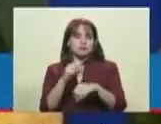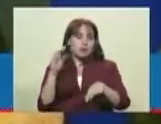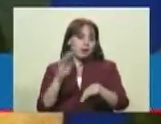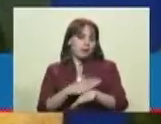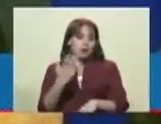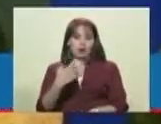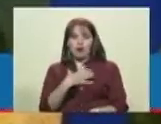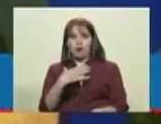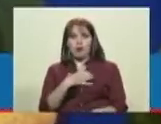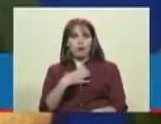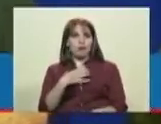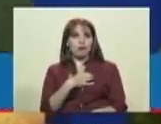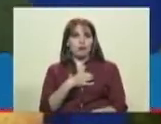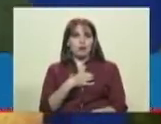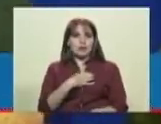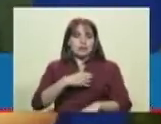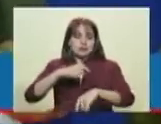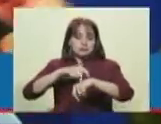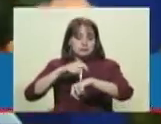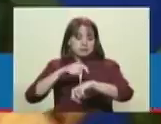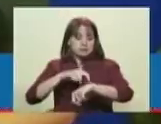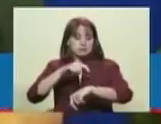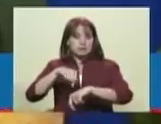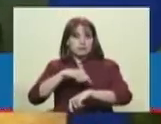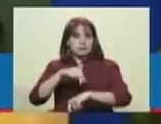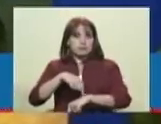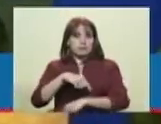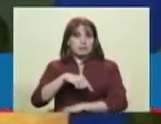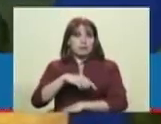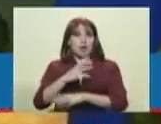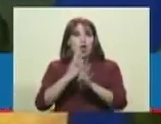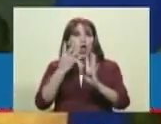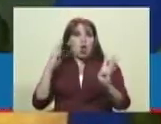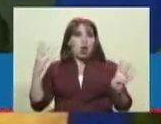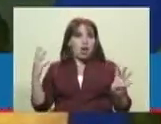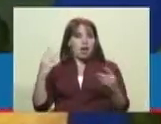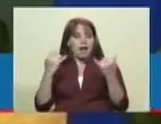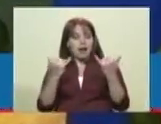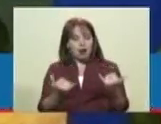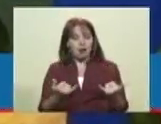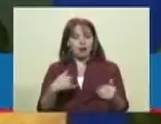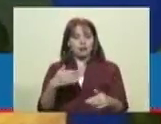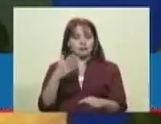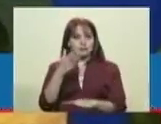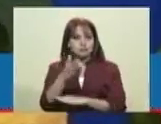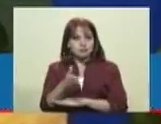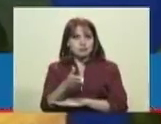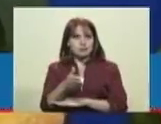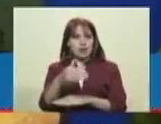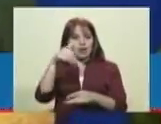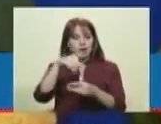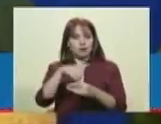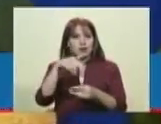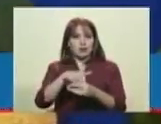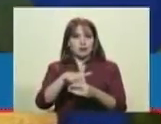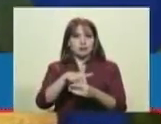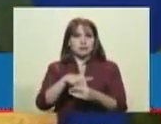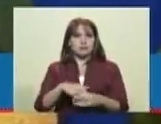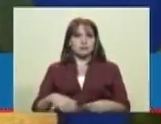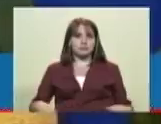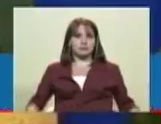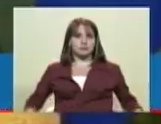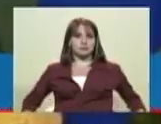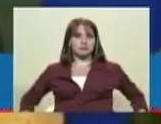pudo durante el tiempo que duró el centro de votación o porque había larga escola, este es el momento de acudir al centro de votación.